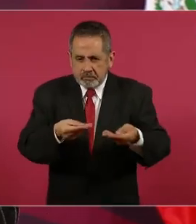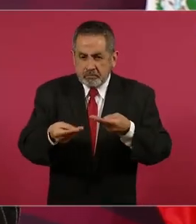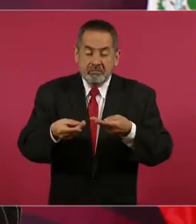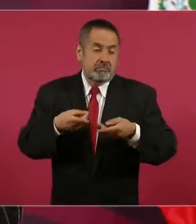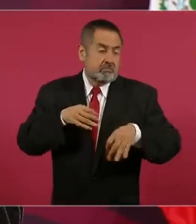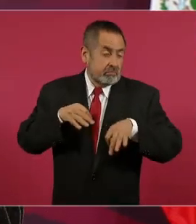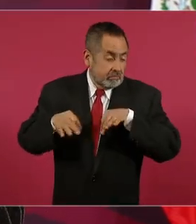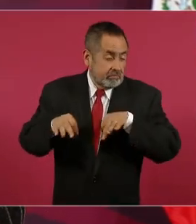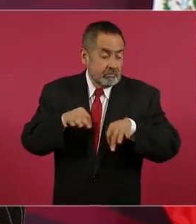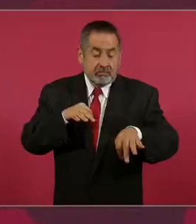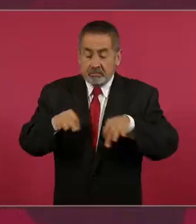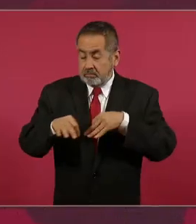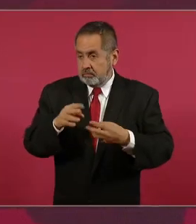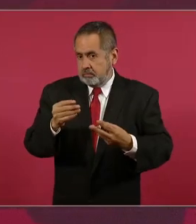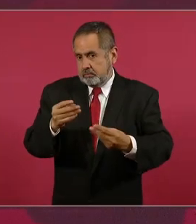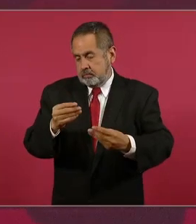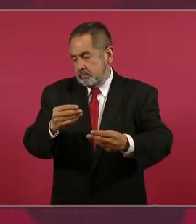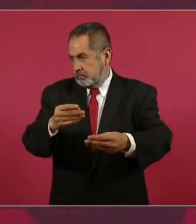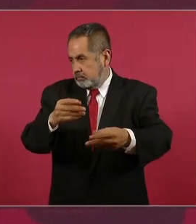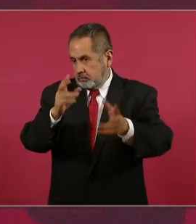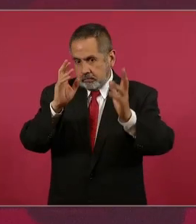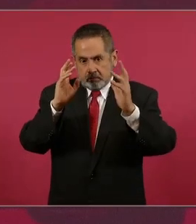trabajar muchísimo.